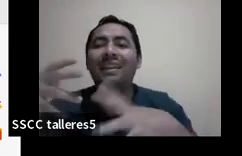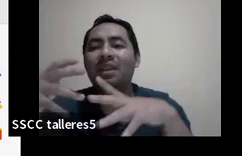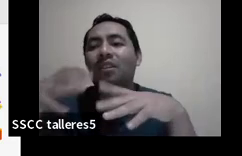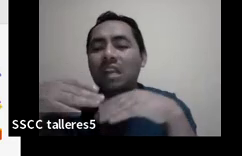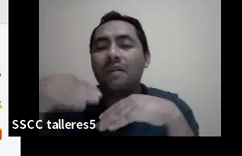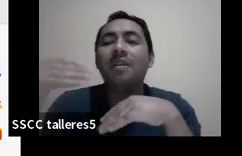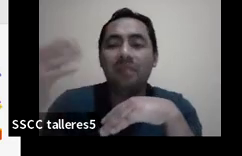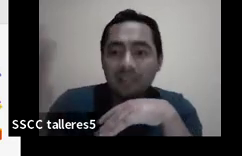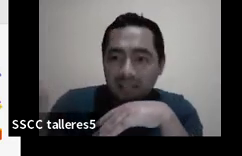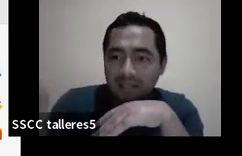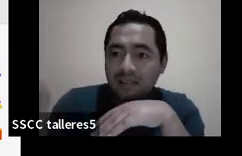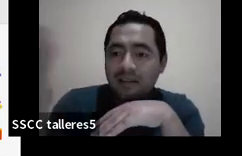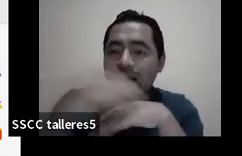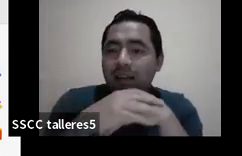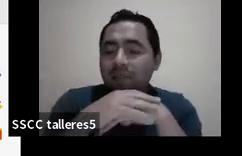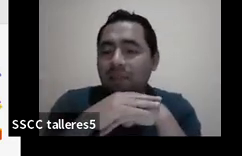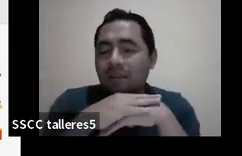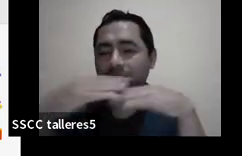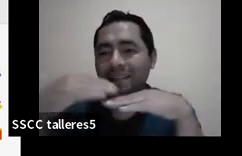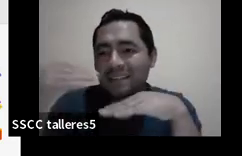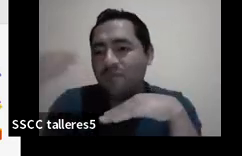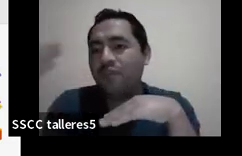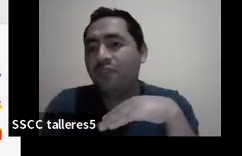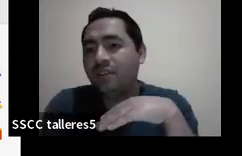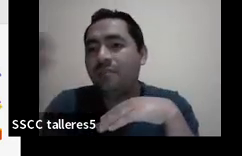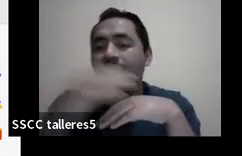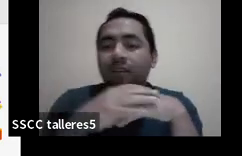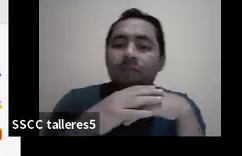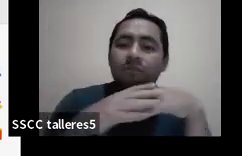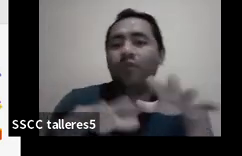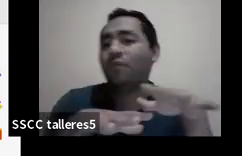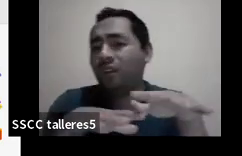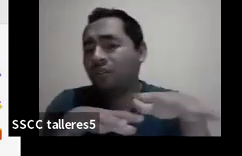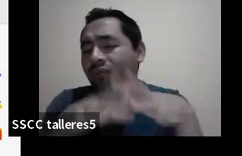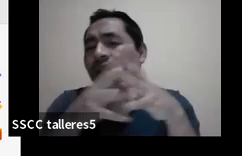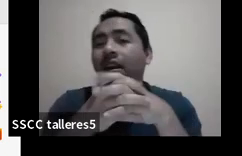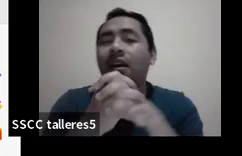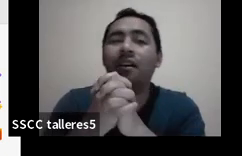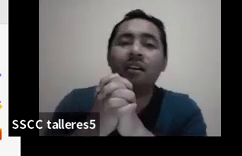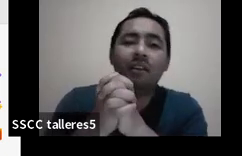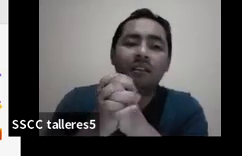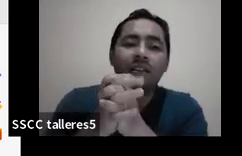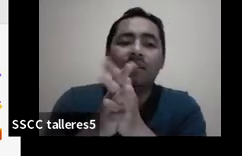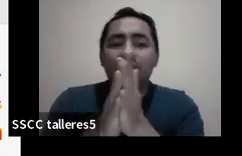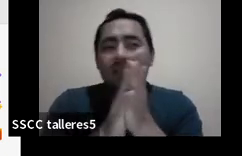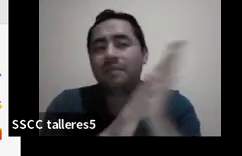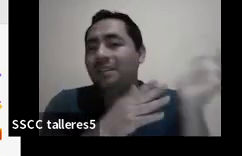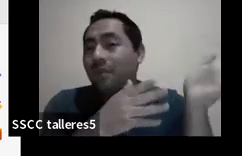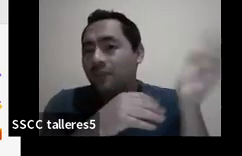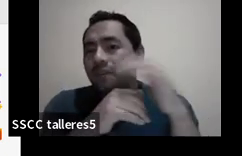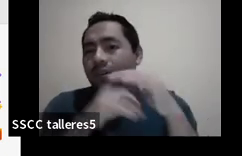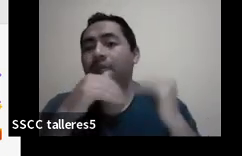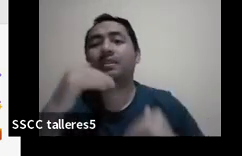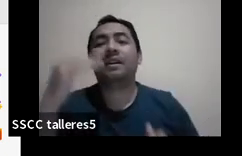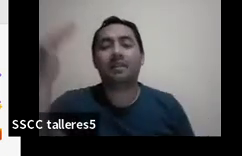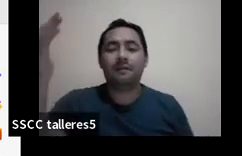preparación académica no le va a permitir crecer profesionalmente, ¿no? Solo con quinto de secundaria va a ser